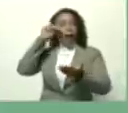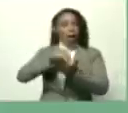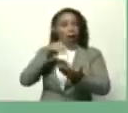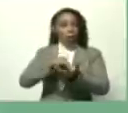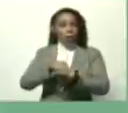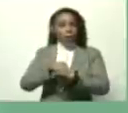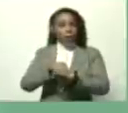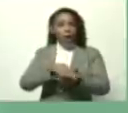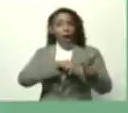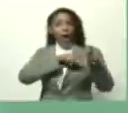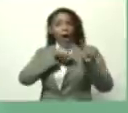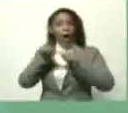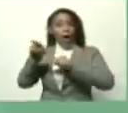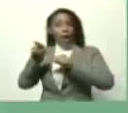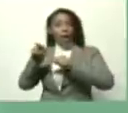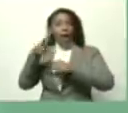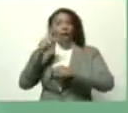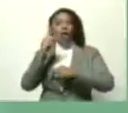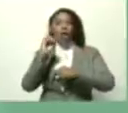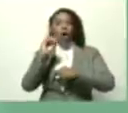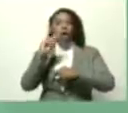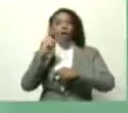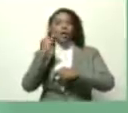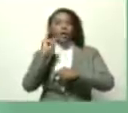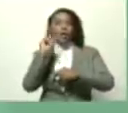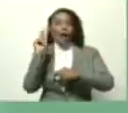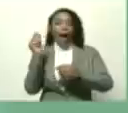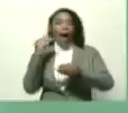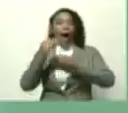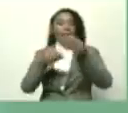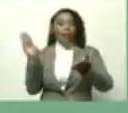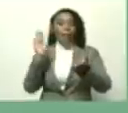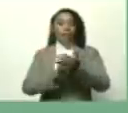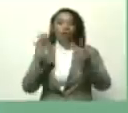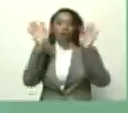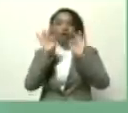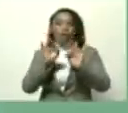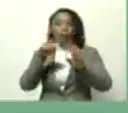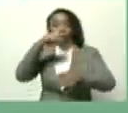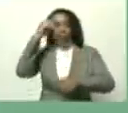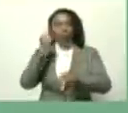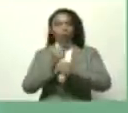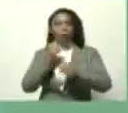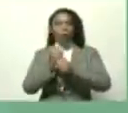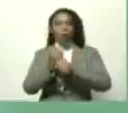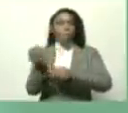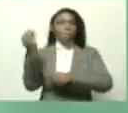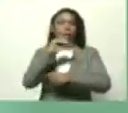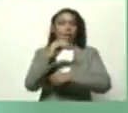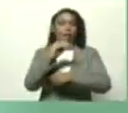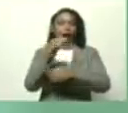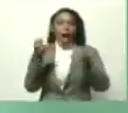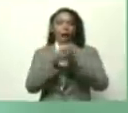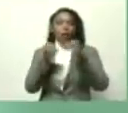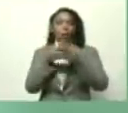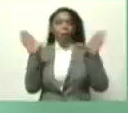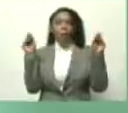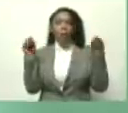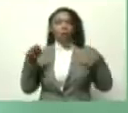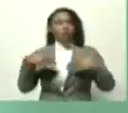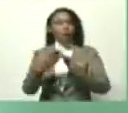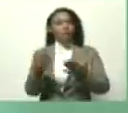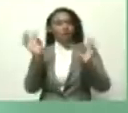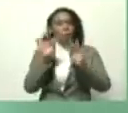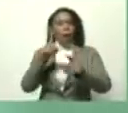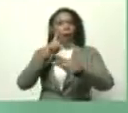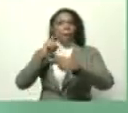allí el Coqui establece cuál va a ser el modus operandi adicional a la operación Tenaza. ¿Cuál va a ser?